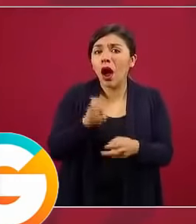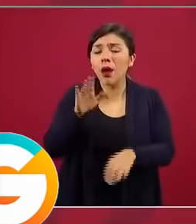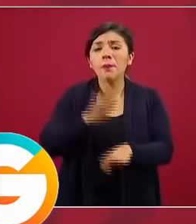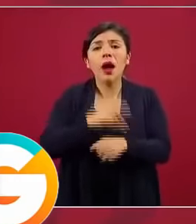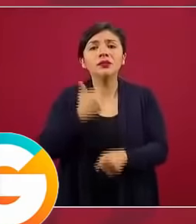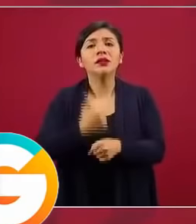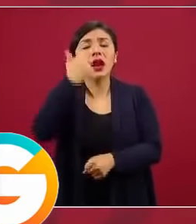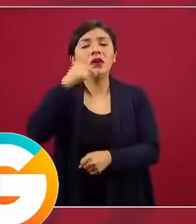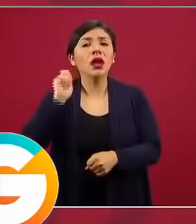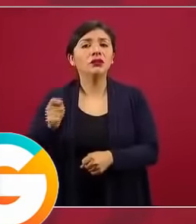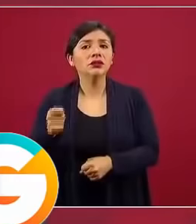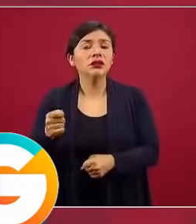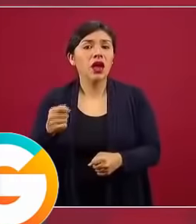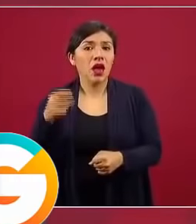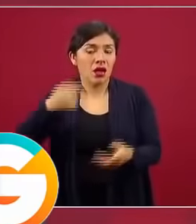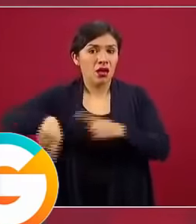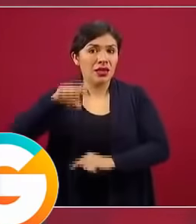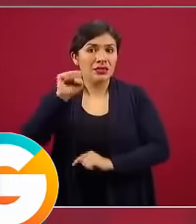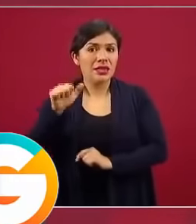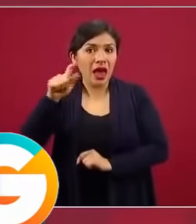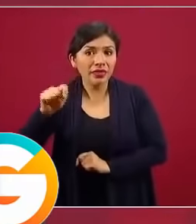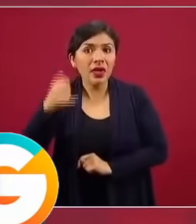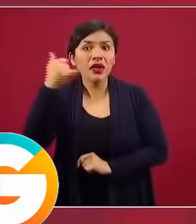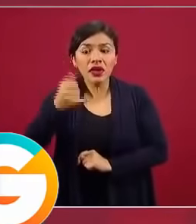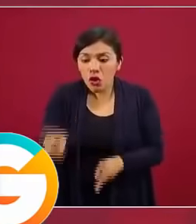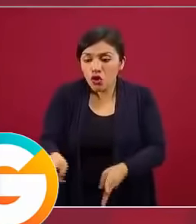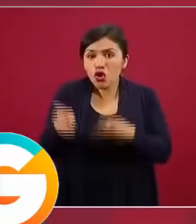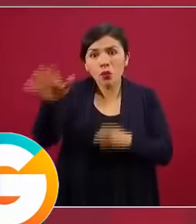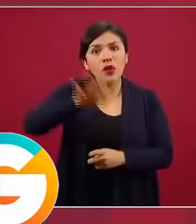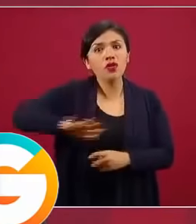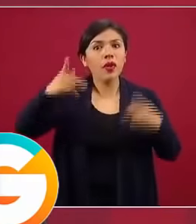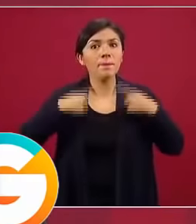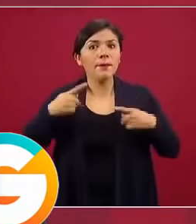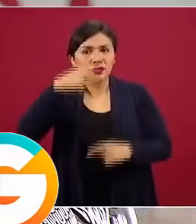afectar la hacienda pública y para bolsear al pueblo,